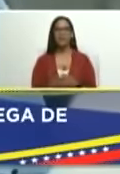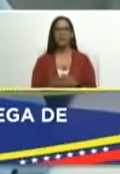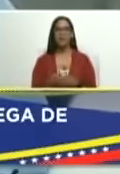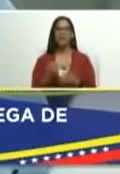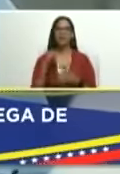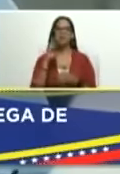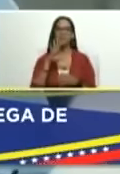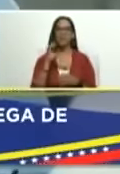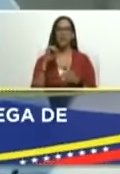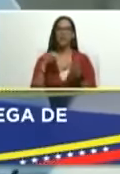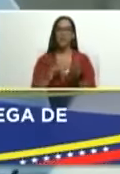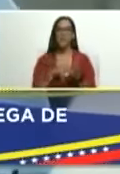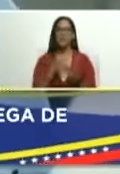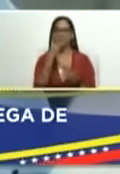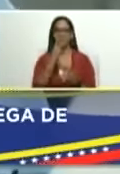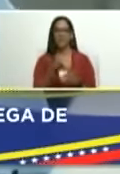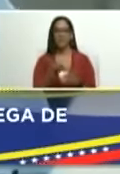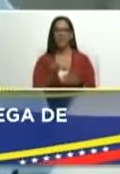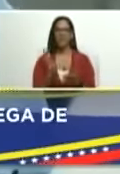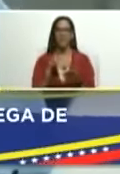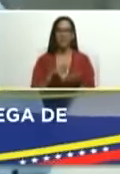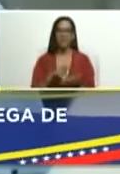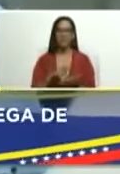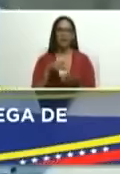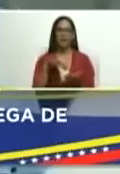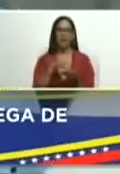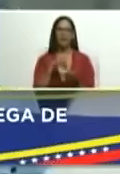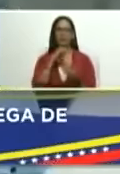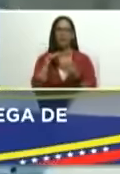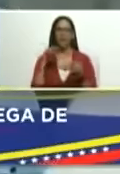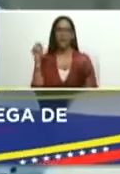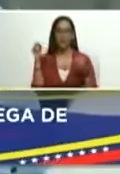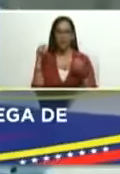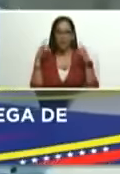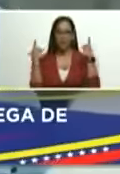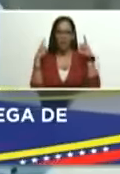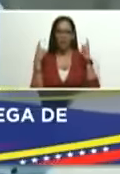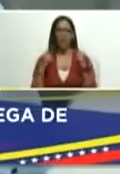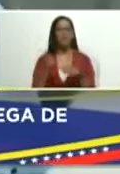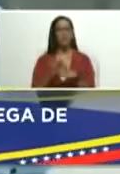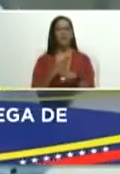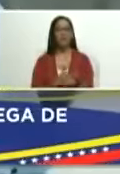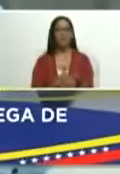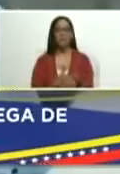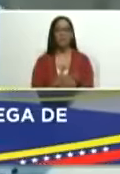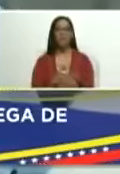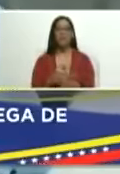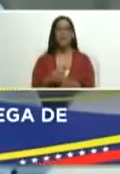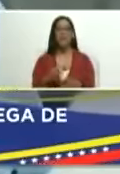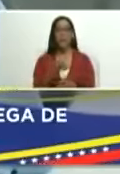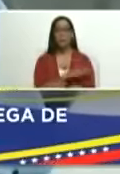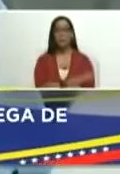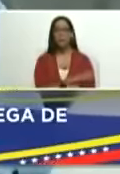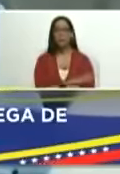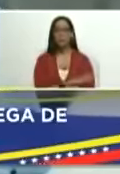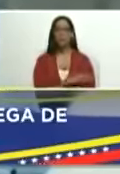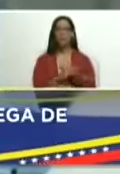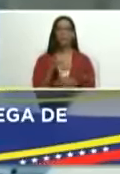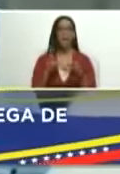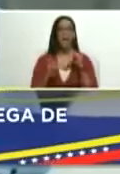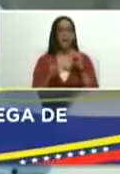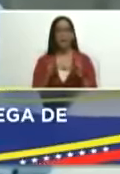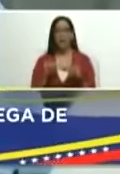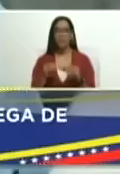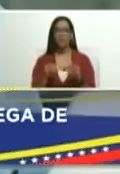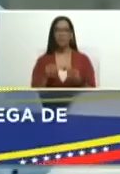de los 50.000 visitantes que han llegado al casco histórico de La Guaira, donde épocas atrás la derecha hablaba de conspiración de José